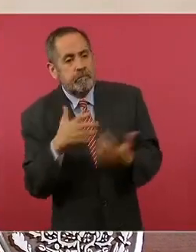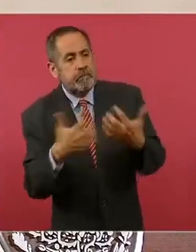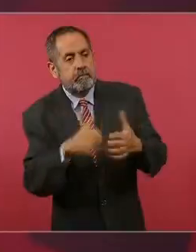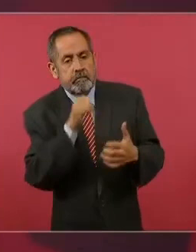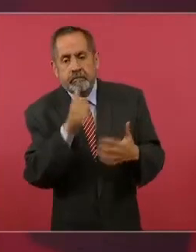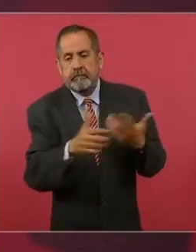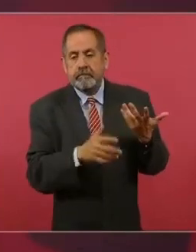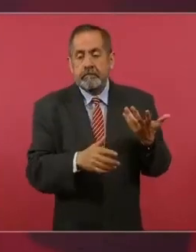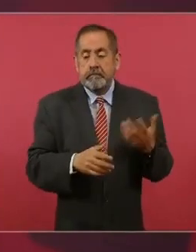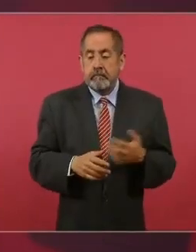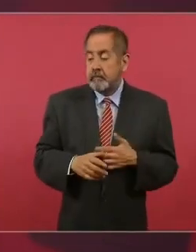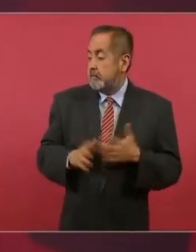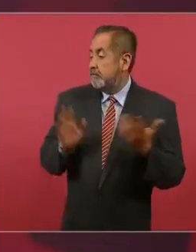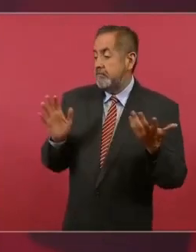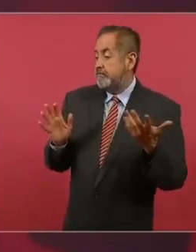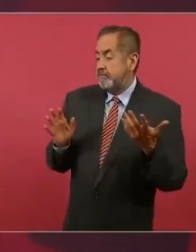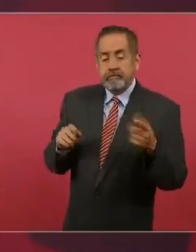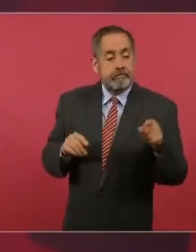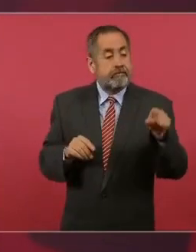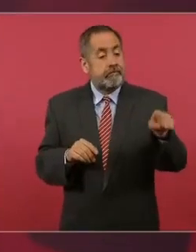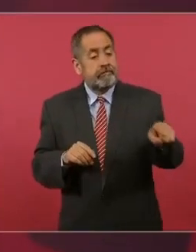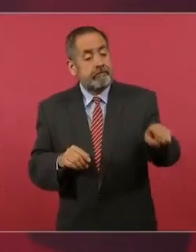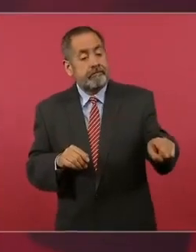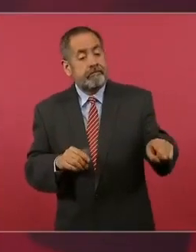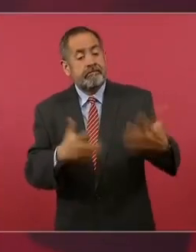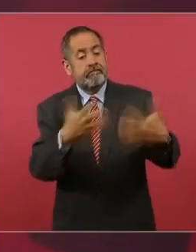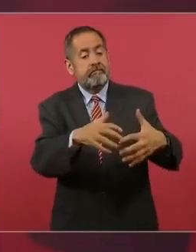en donde supuestamente perdían,